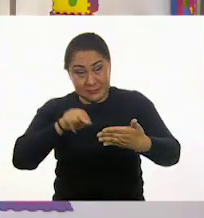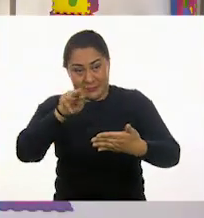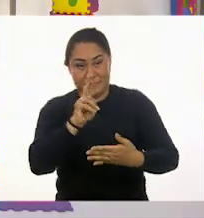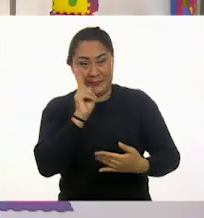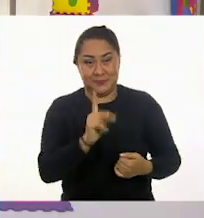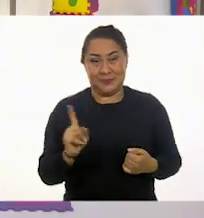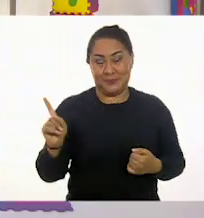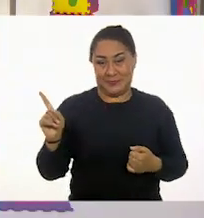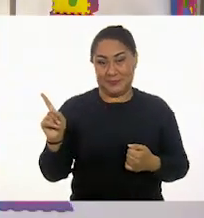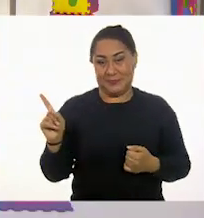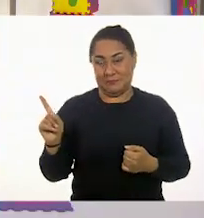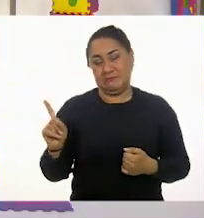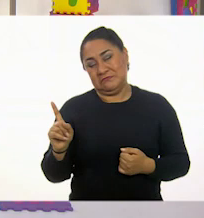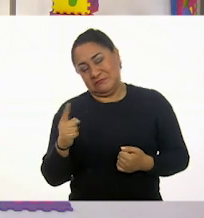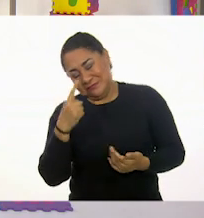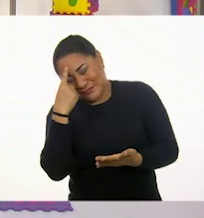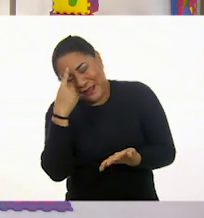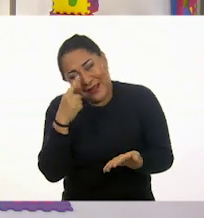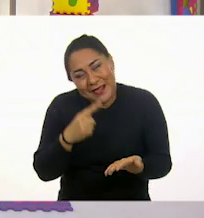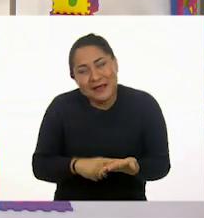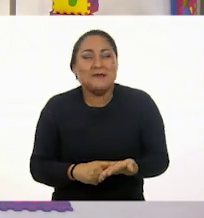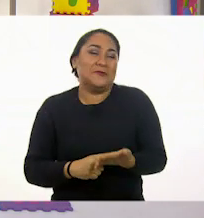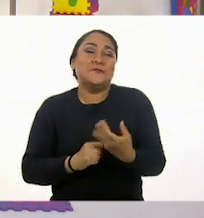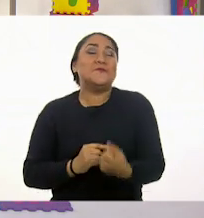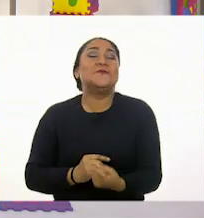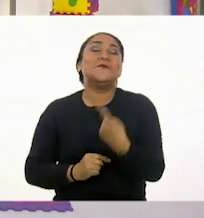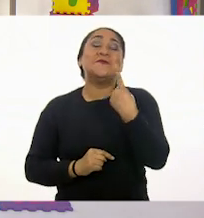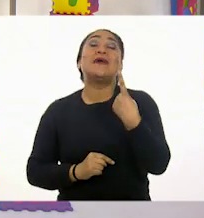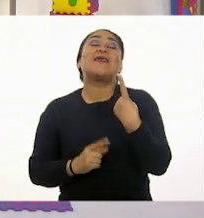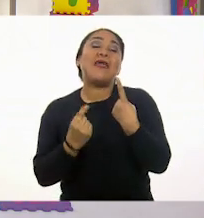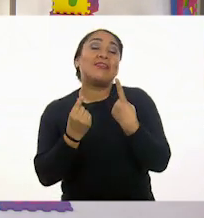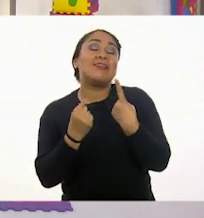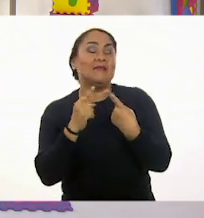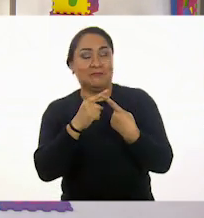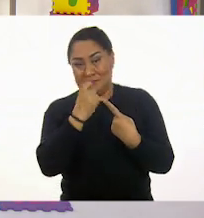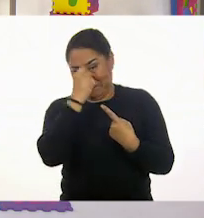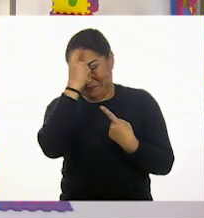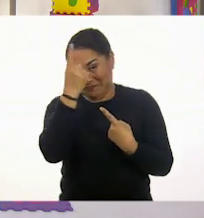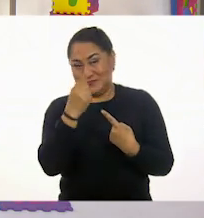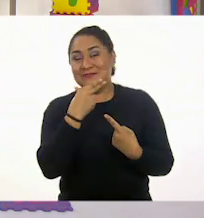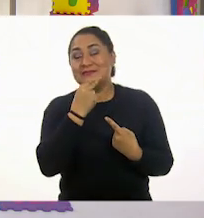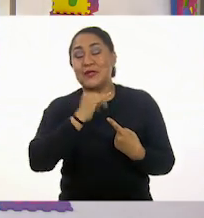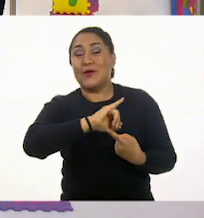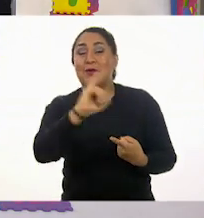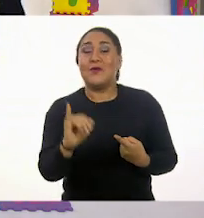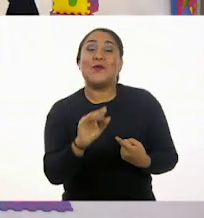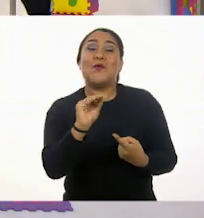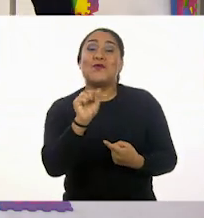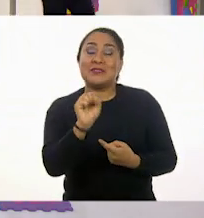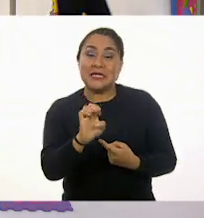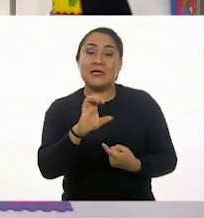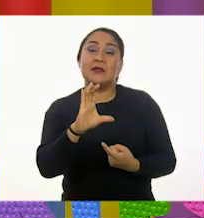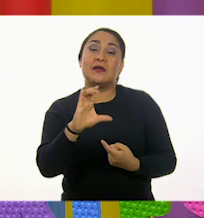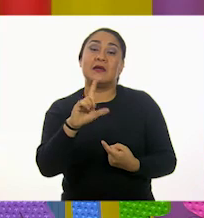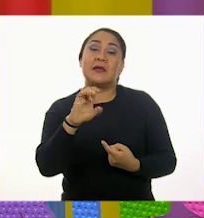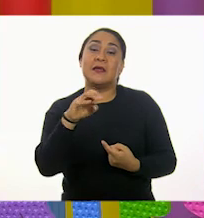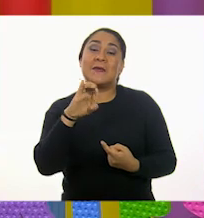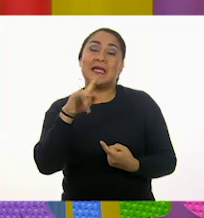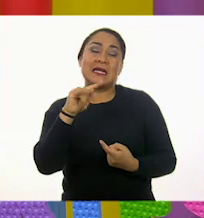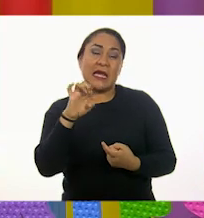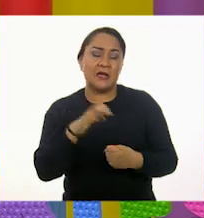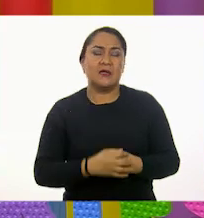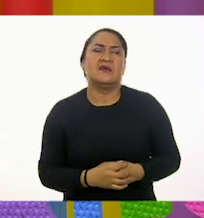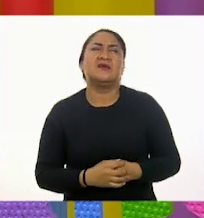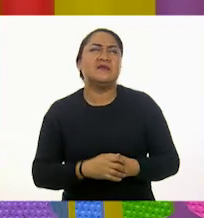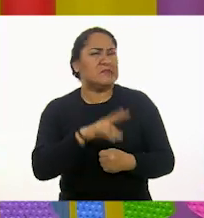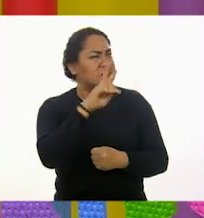tenemos aquí y creo que el único que nos queda es José Clemente Orozco. Me llama